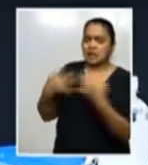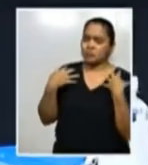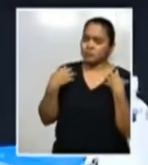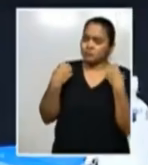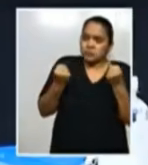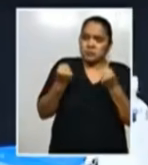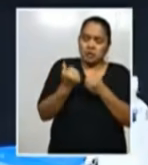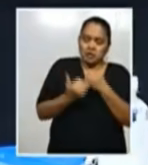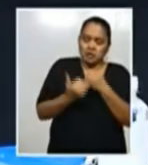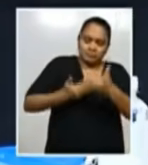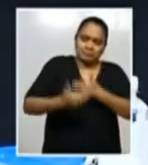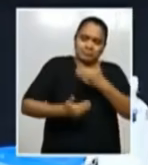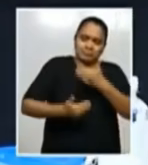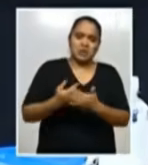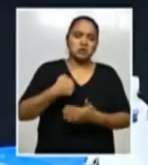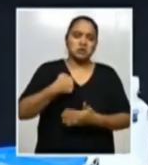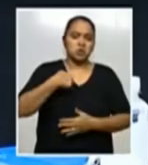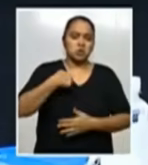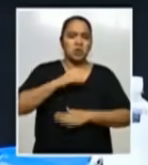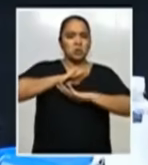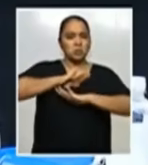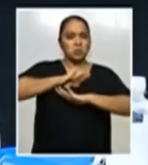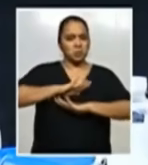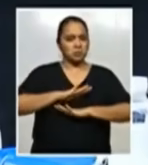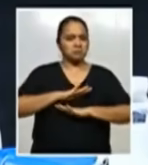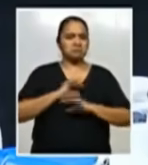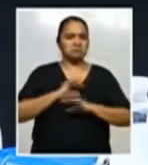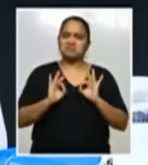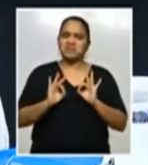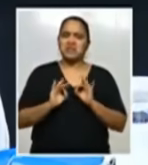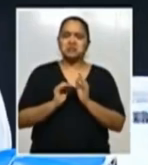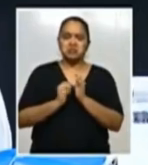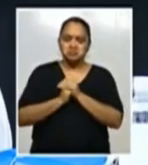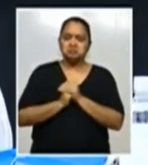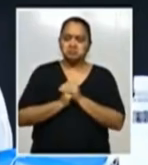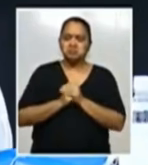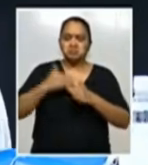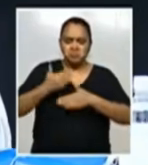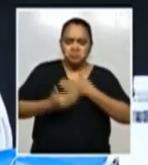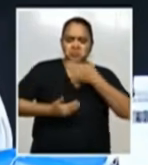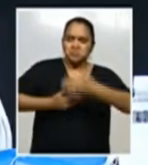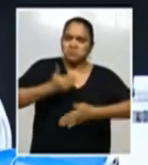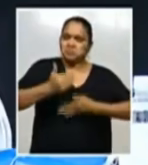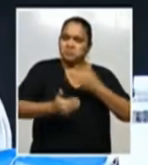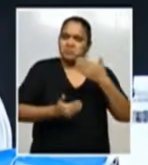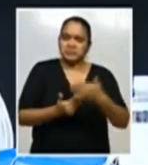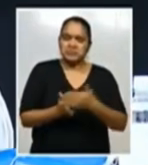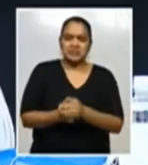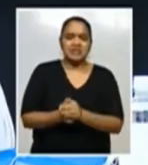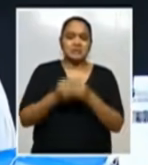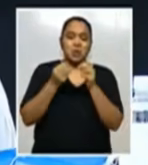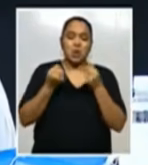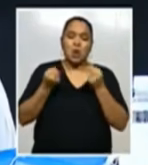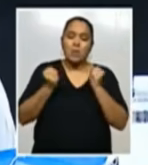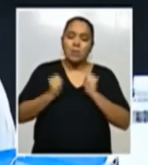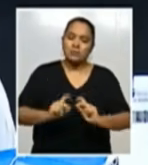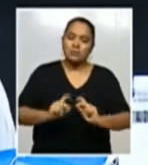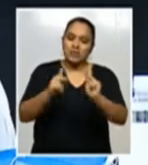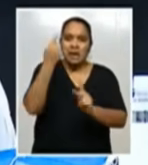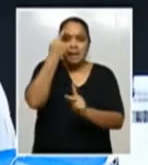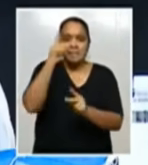fortalecidos. Yo soy una persona optimista y no me voy a cansar de expresar que esta es una gran oportunidad